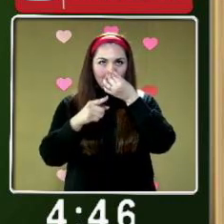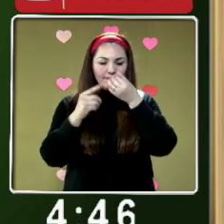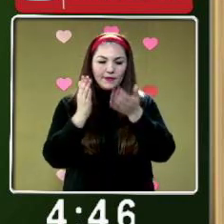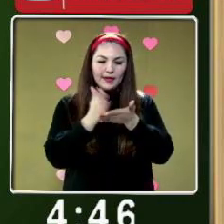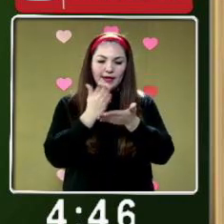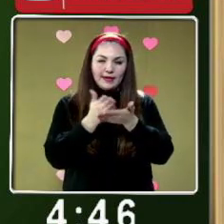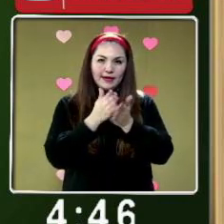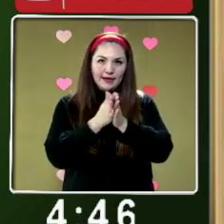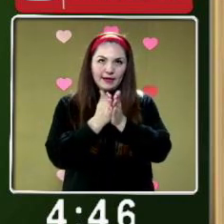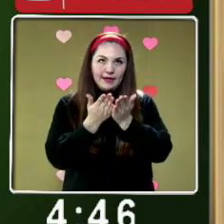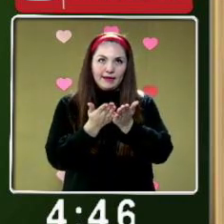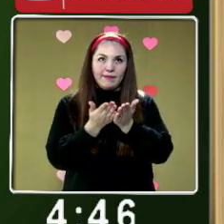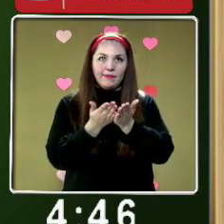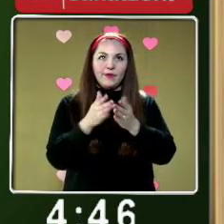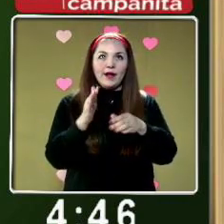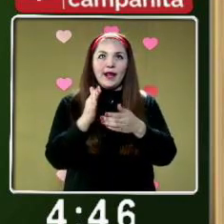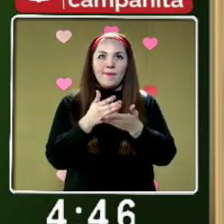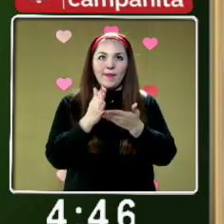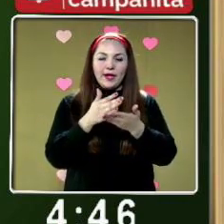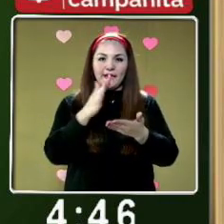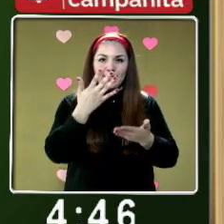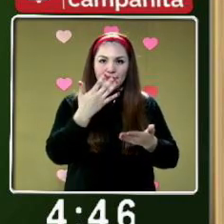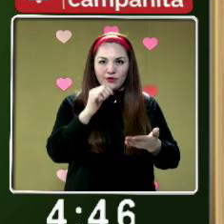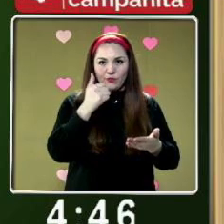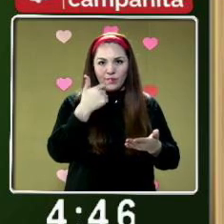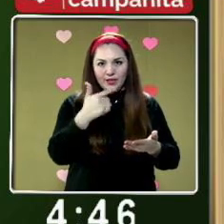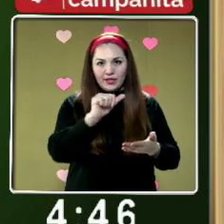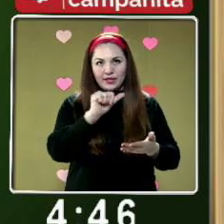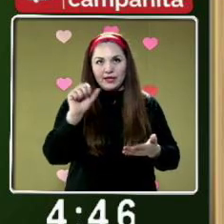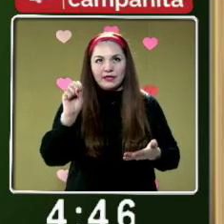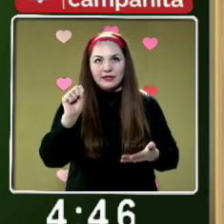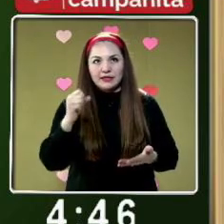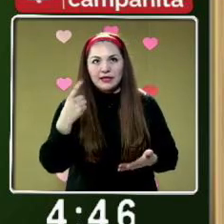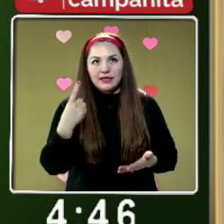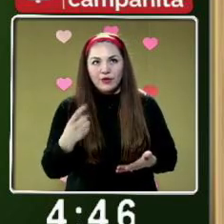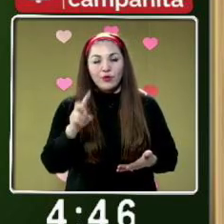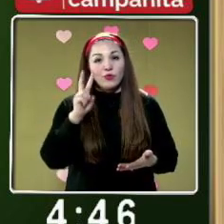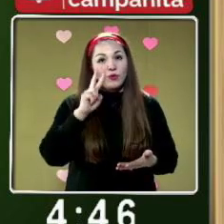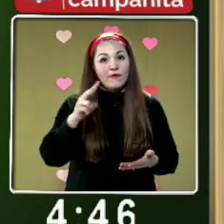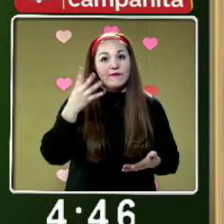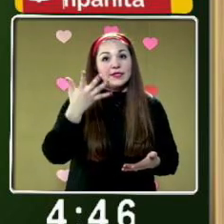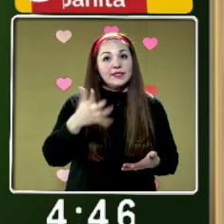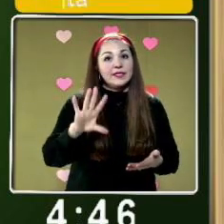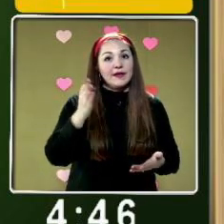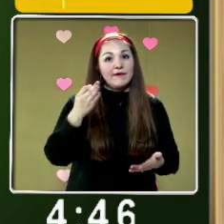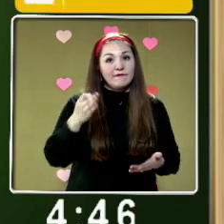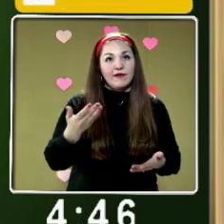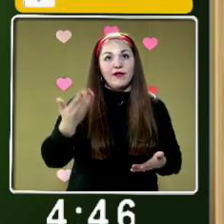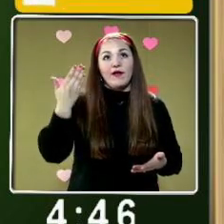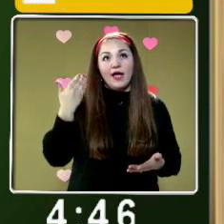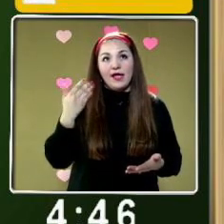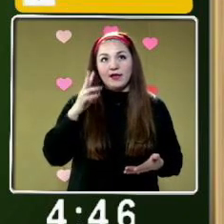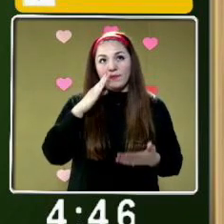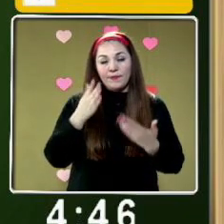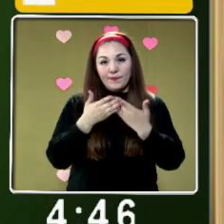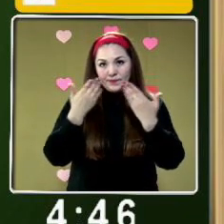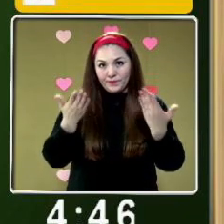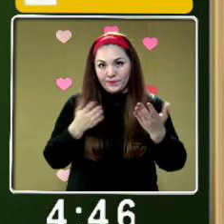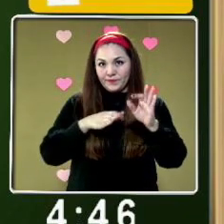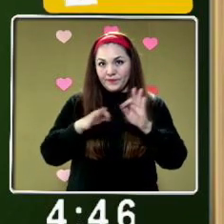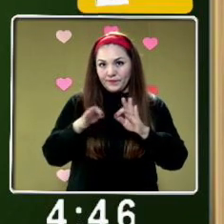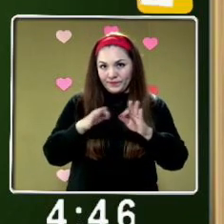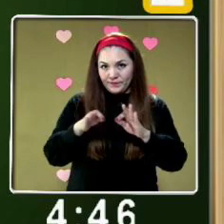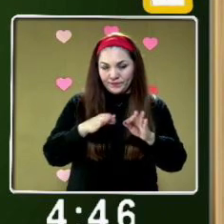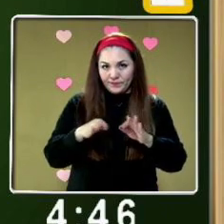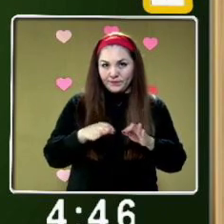que pertenece al bloque 2. Esta clase tú la viste el 8 y el 10 de febrero, pero ahora sí vamos a trabajar o entrar de lleno,